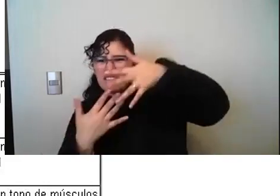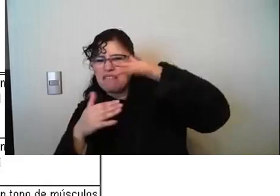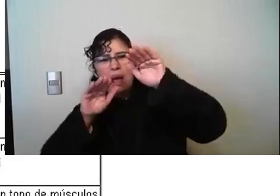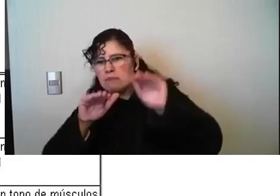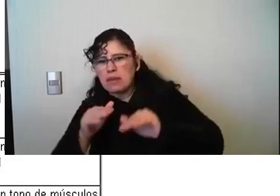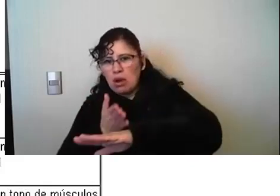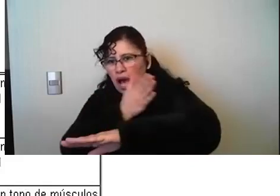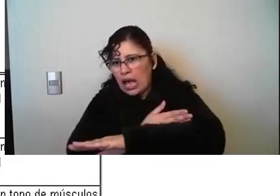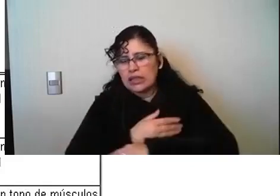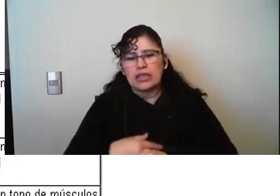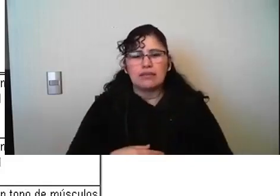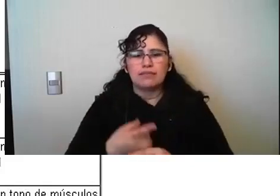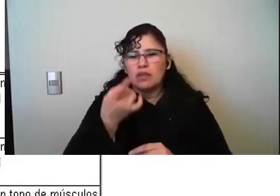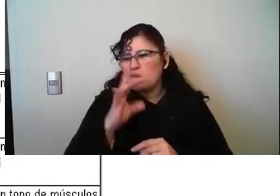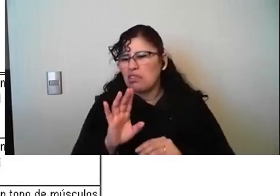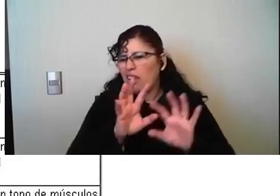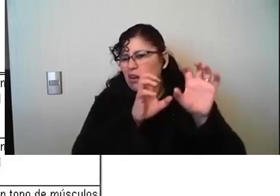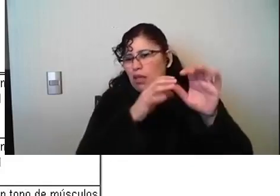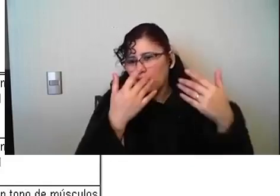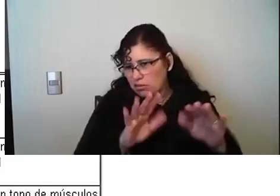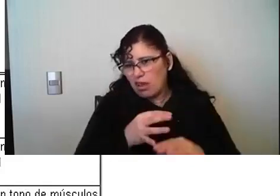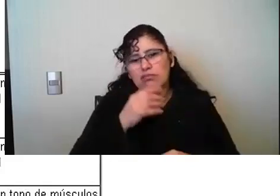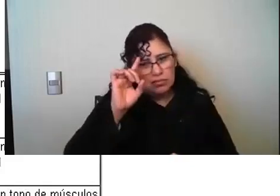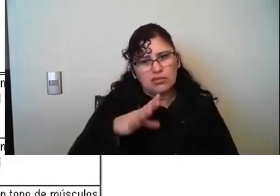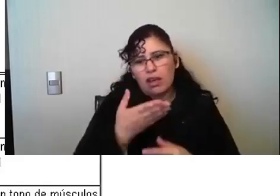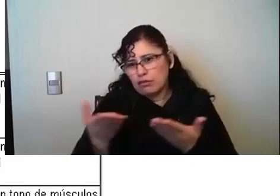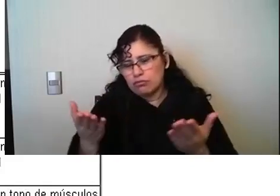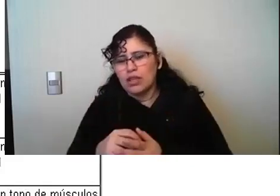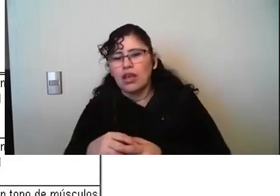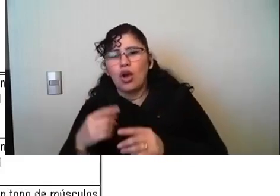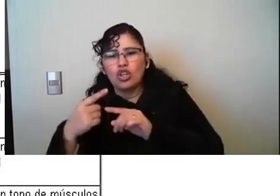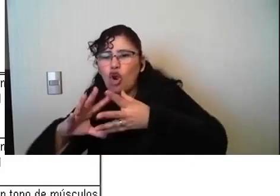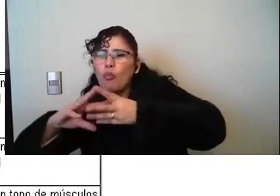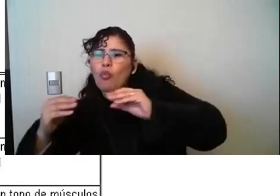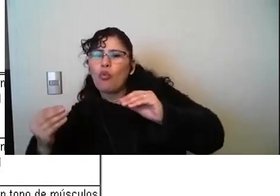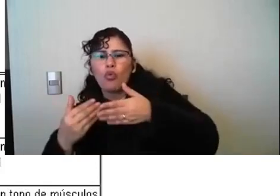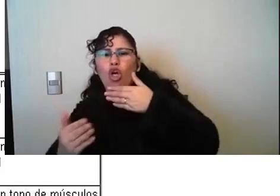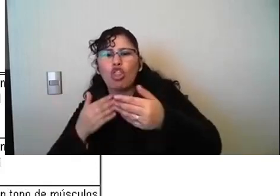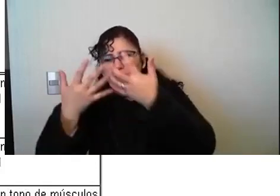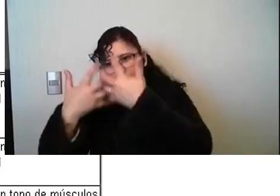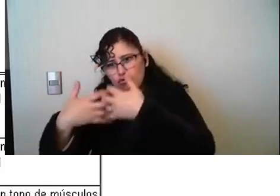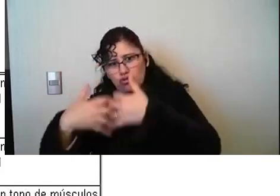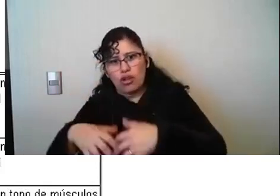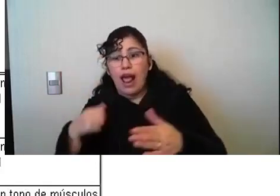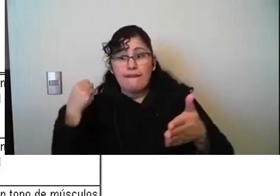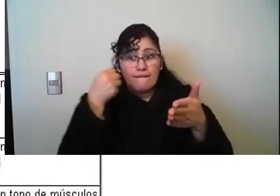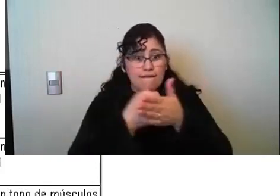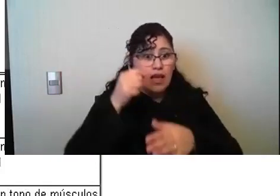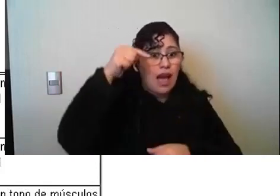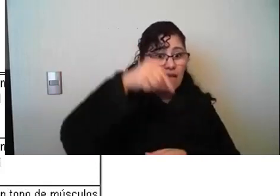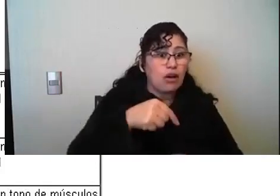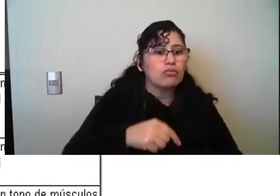trepadora, y la función ya la sabe, trae información de los músculos y articulaciones. Y finalmente, abajo tenemos